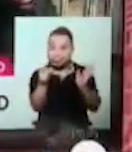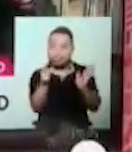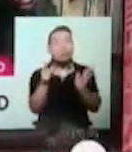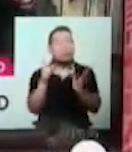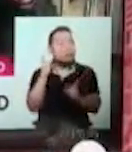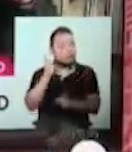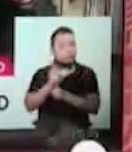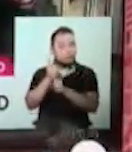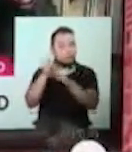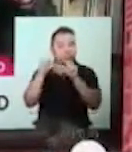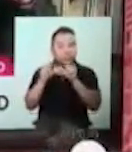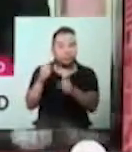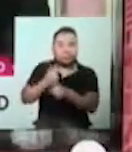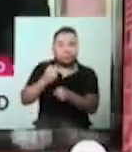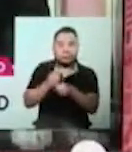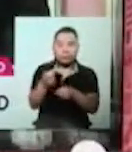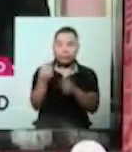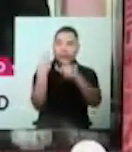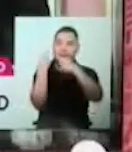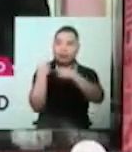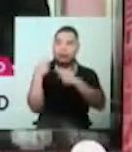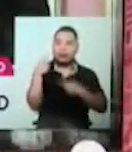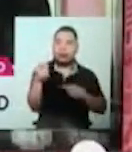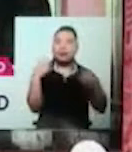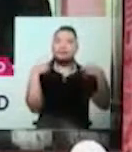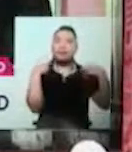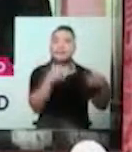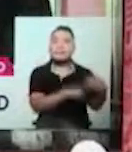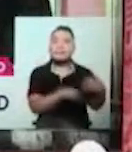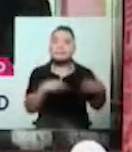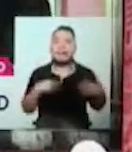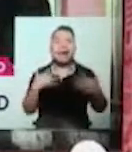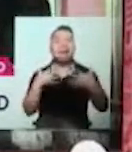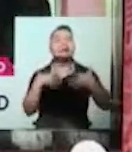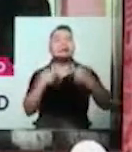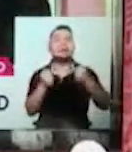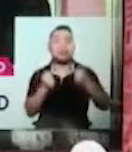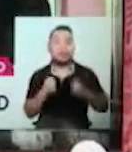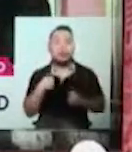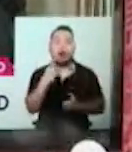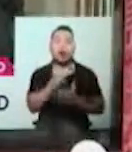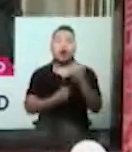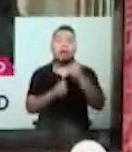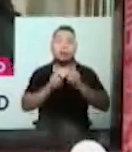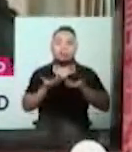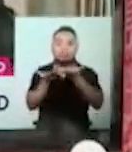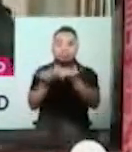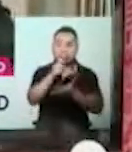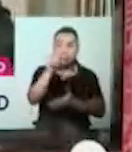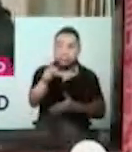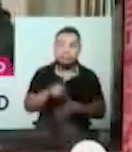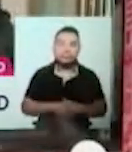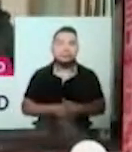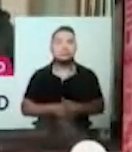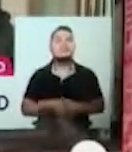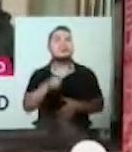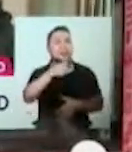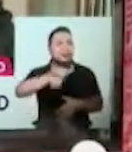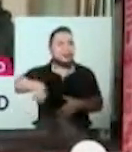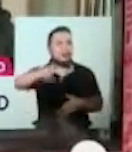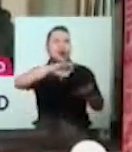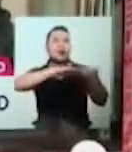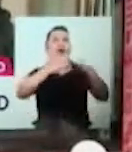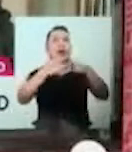un tercer criterio, que es el criterio ético-moral. ¿Cómo se puede permitir en el